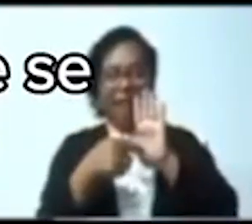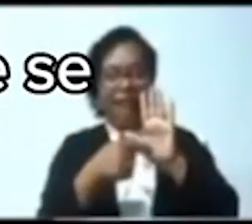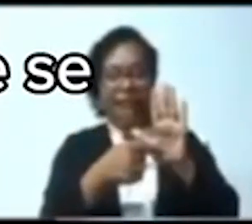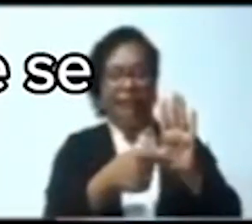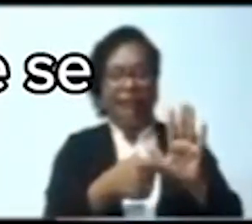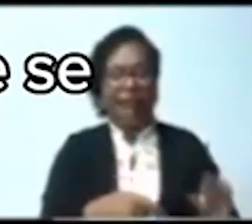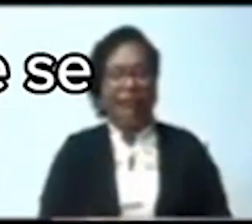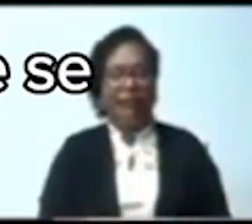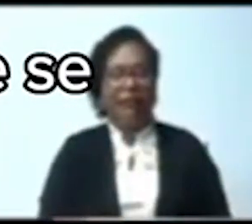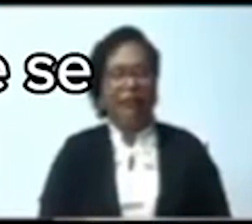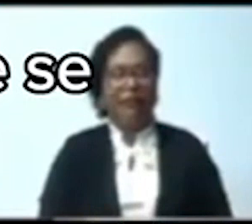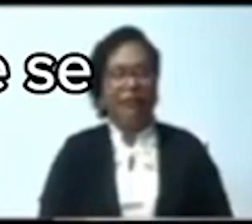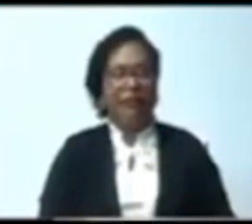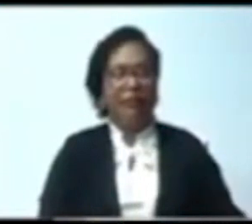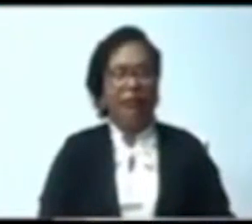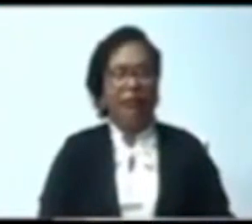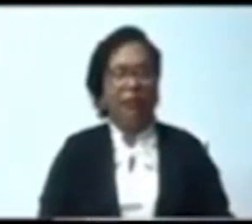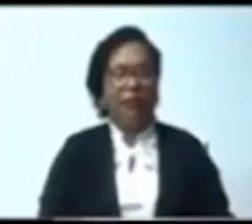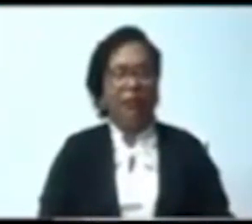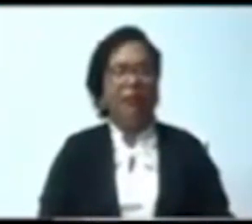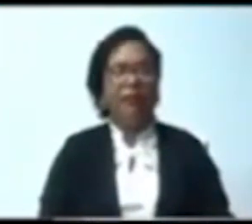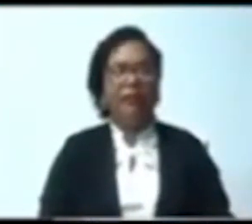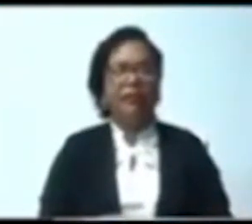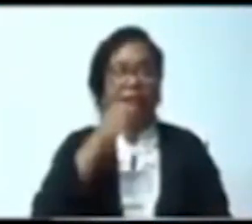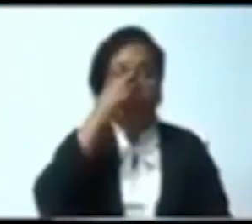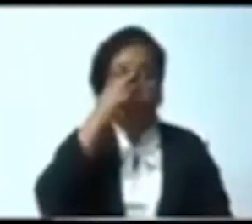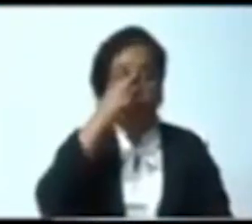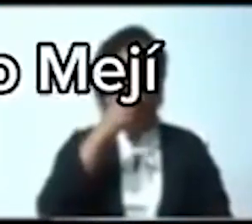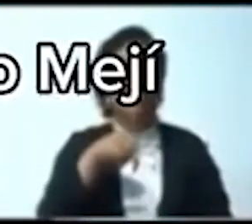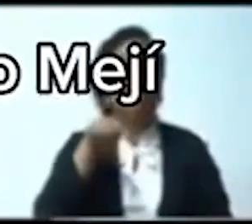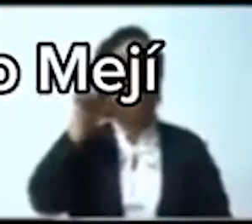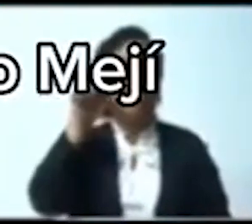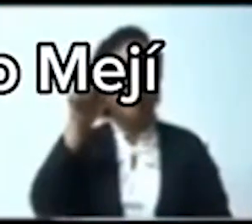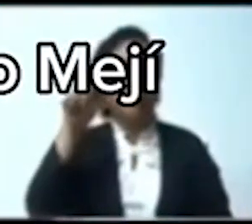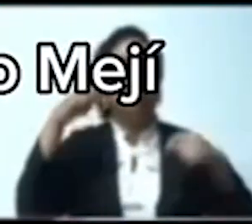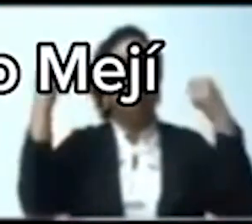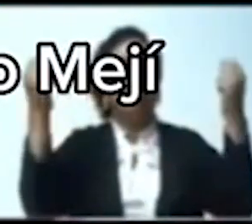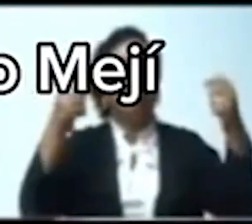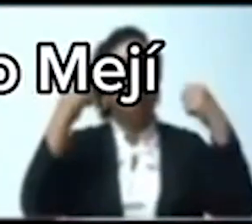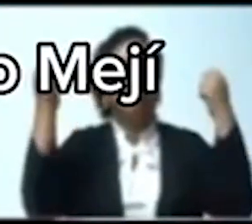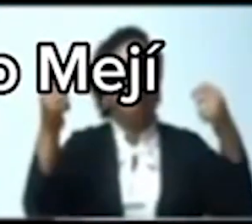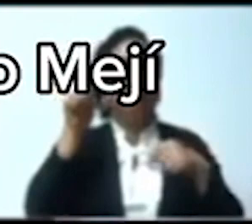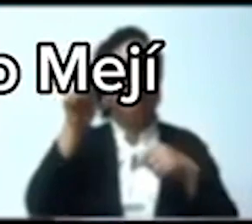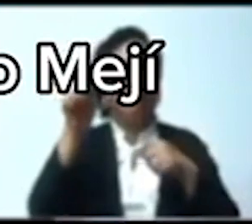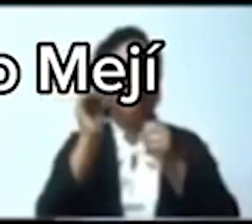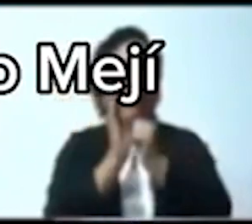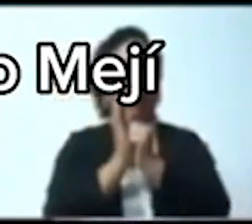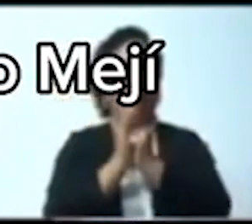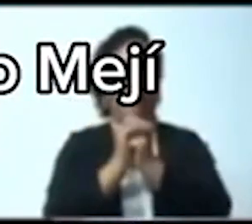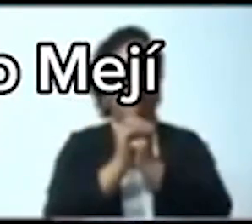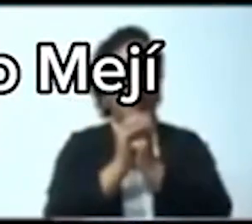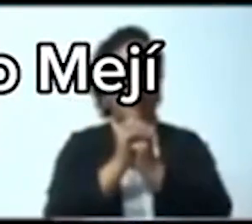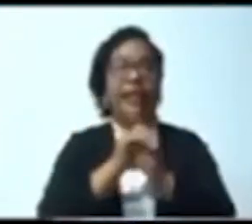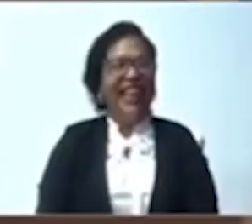del mango que se realiza en Baní. Este año estará dedicada al expresidente de la República,